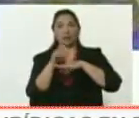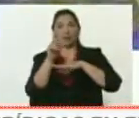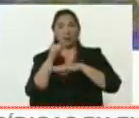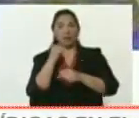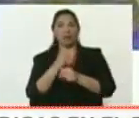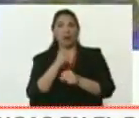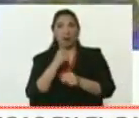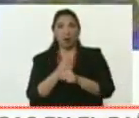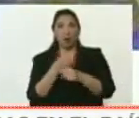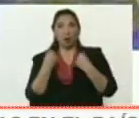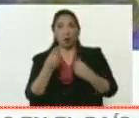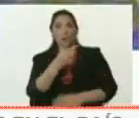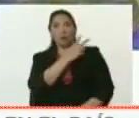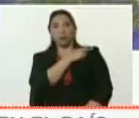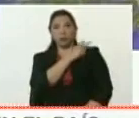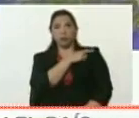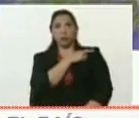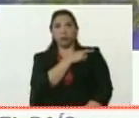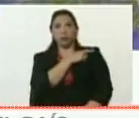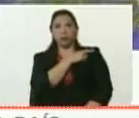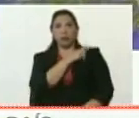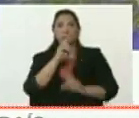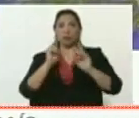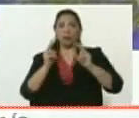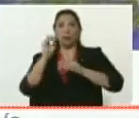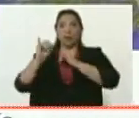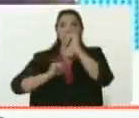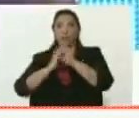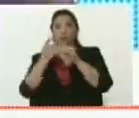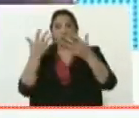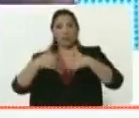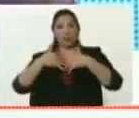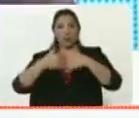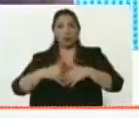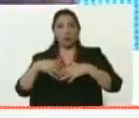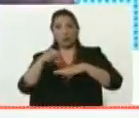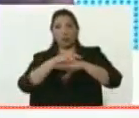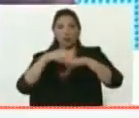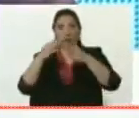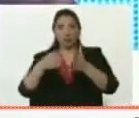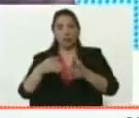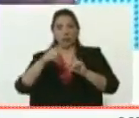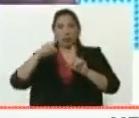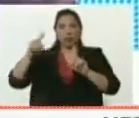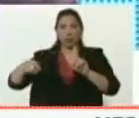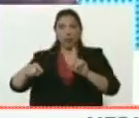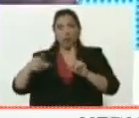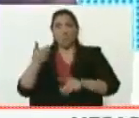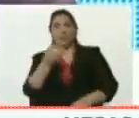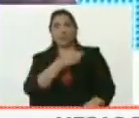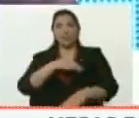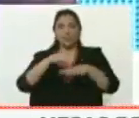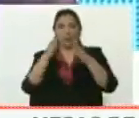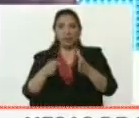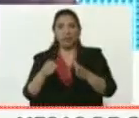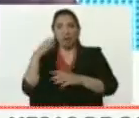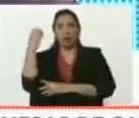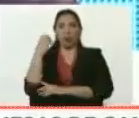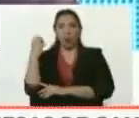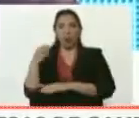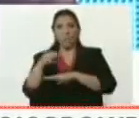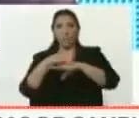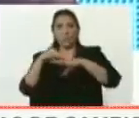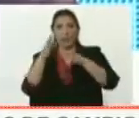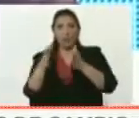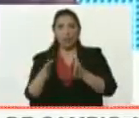como directora de Asuntos Internacionales del Ministerio de Energía, viceministra para Europa, ministra del Despacho de la